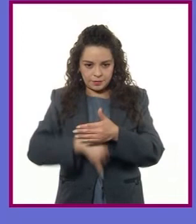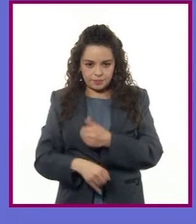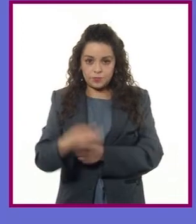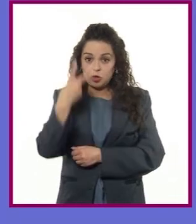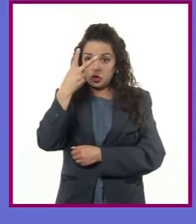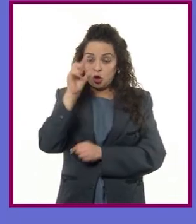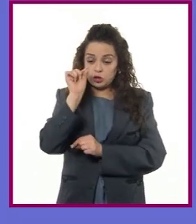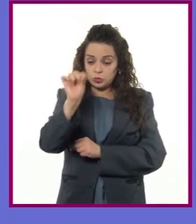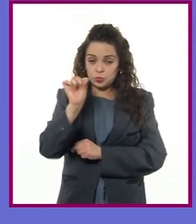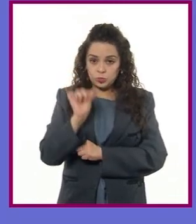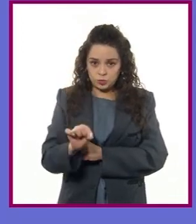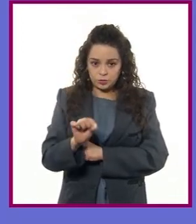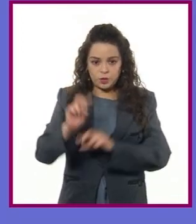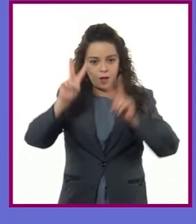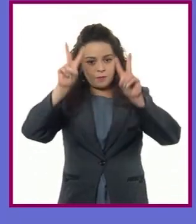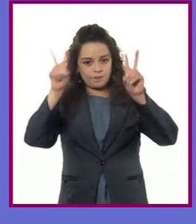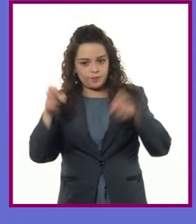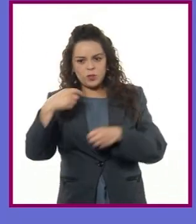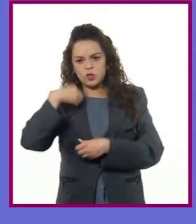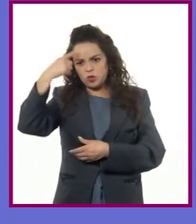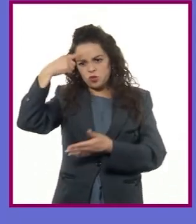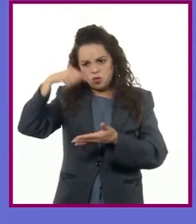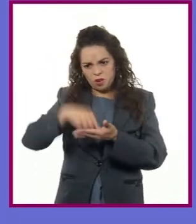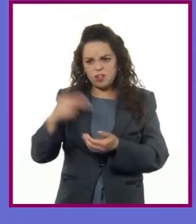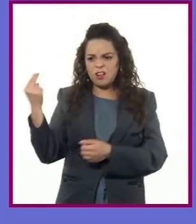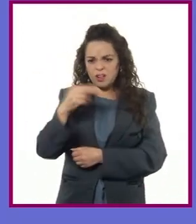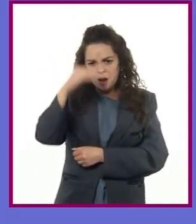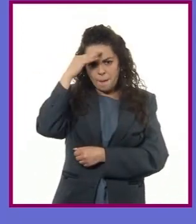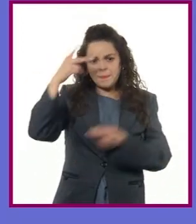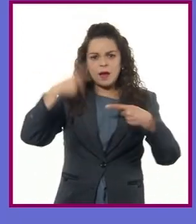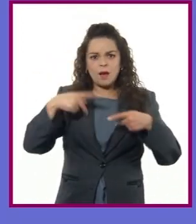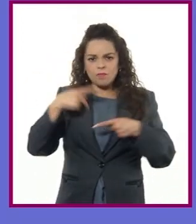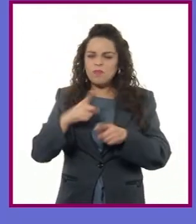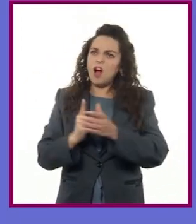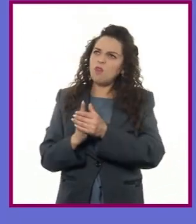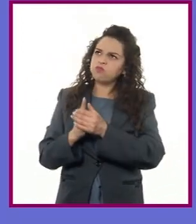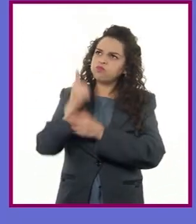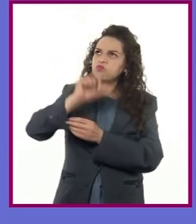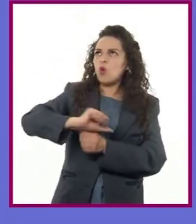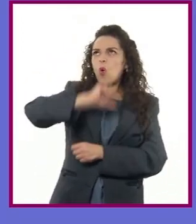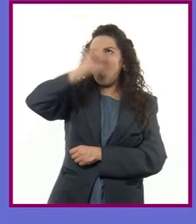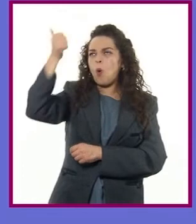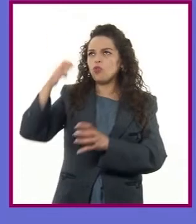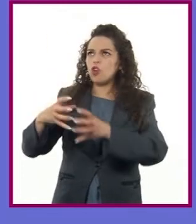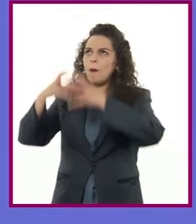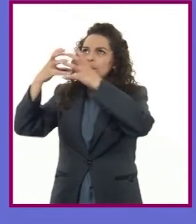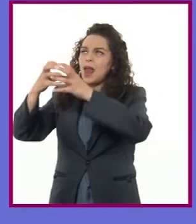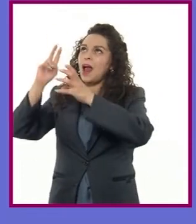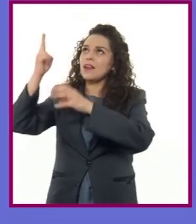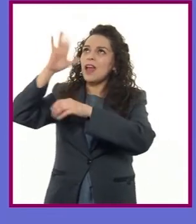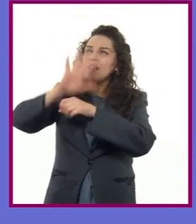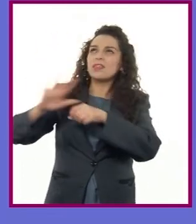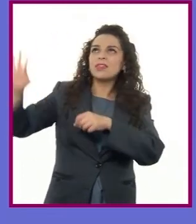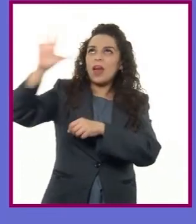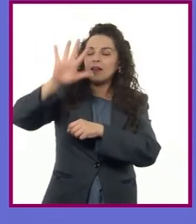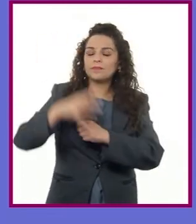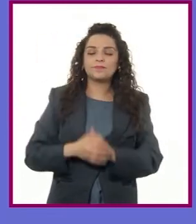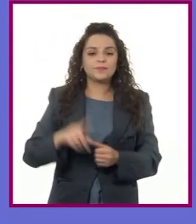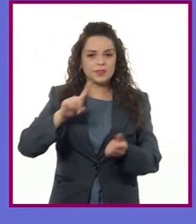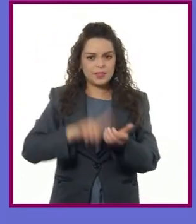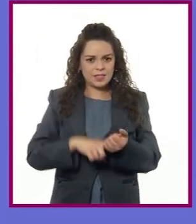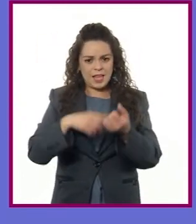para gente que enviamos a otros planetas. No sabemos si se tratará de potenciar ligeramente una expresión